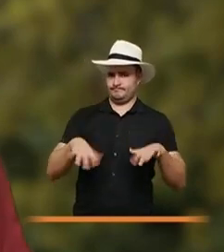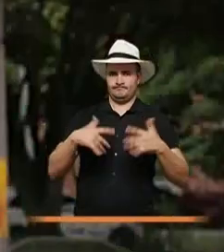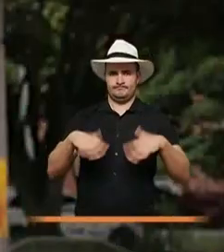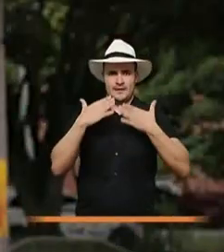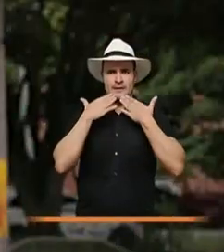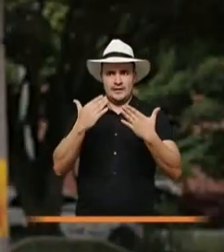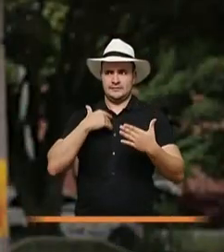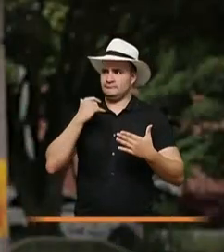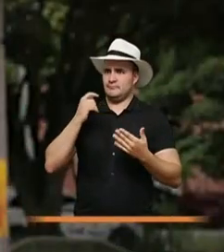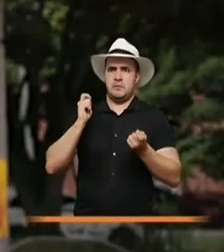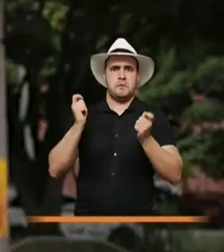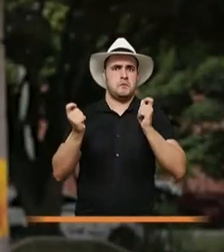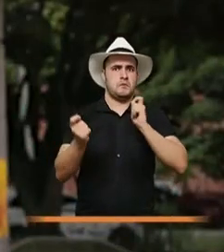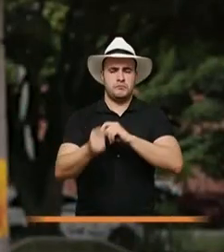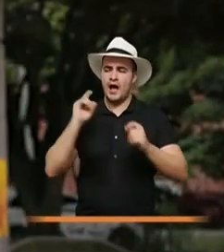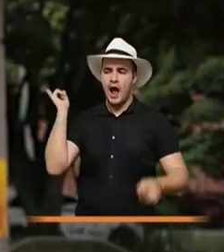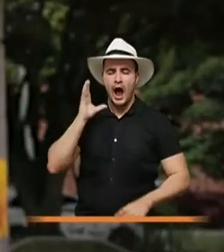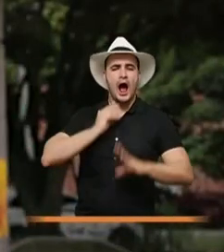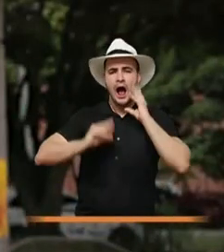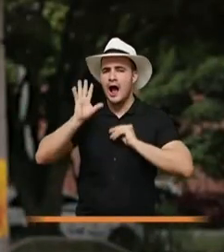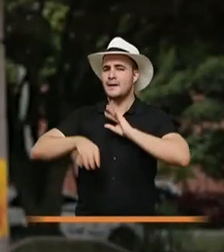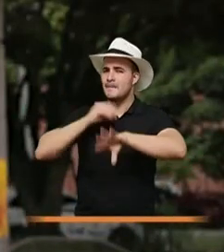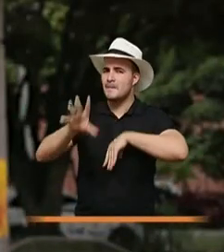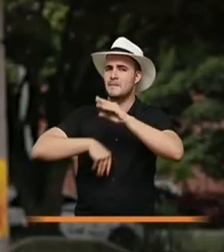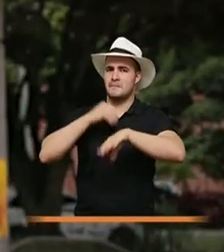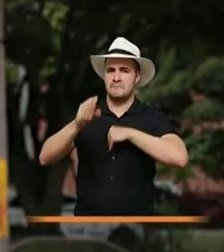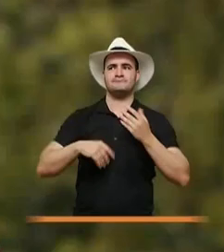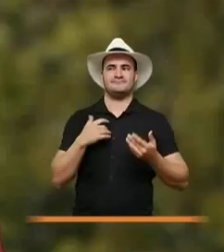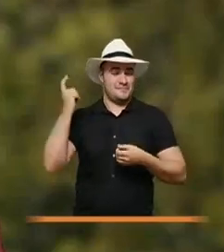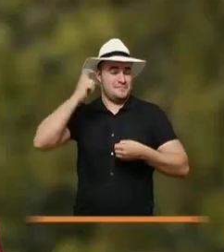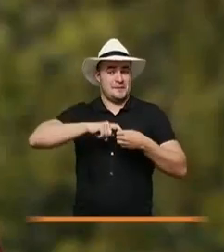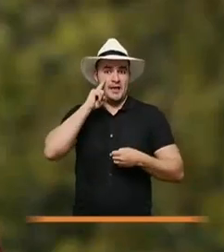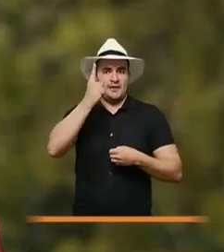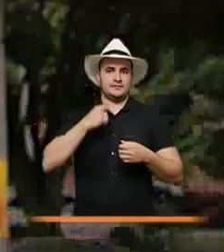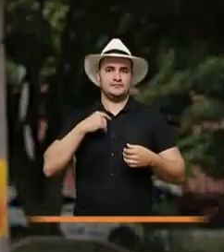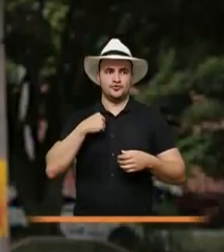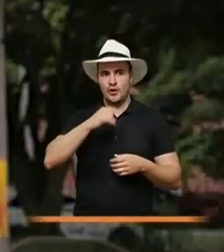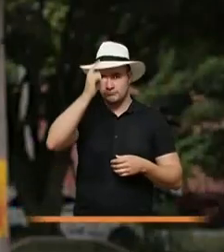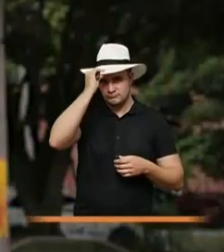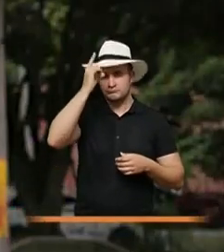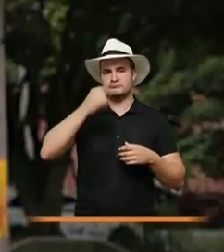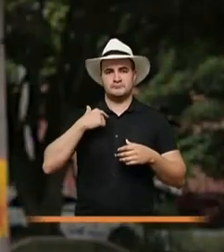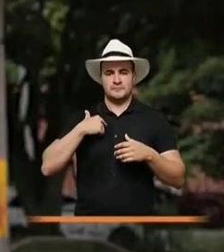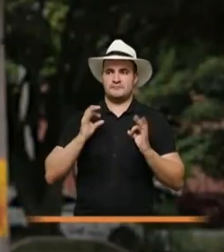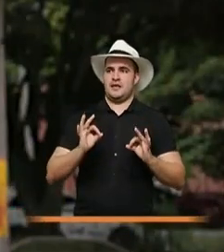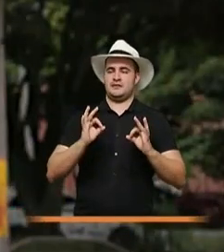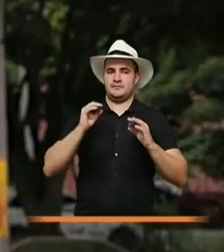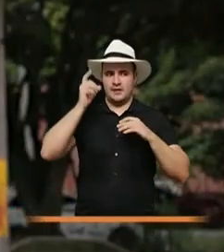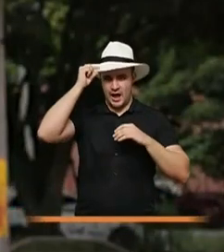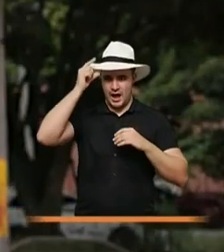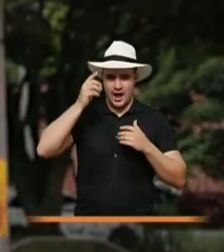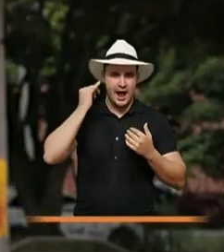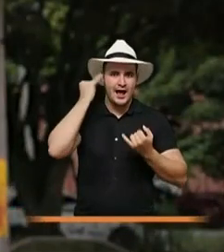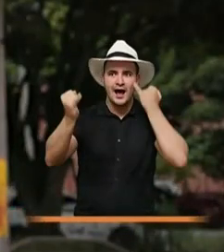largo de los años una evolución constante desde la primera vez que ante al festival empecé con el sombrero y con el sombrero vino todo el cambio